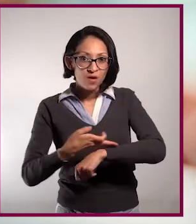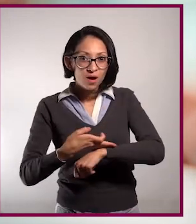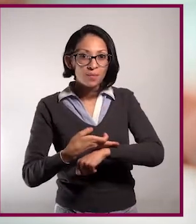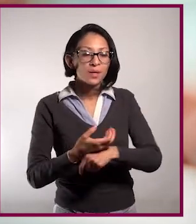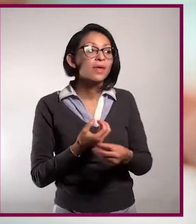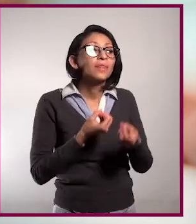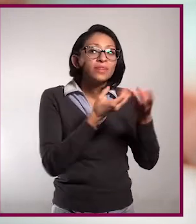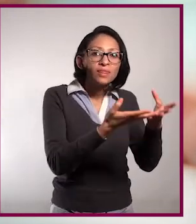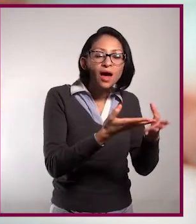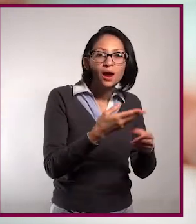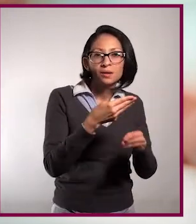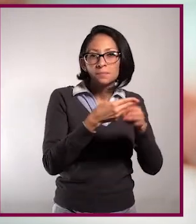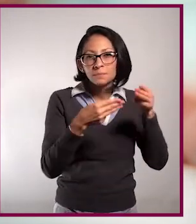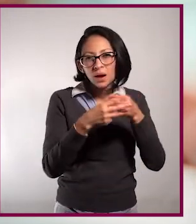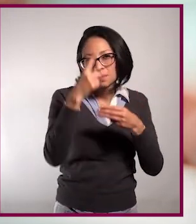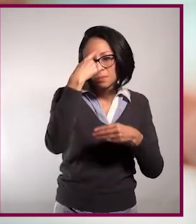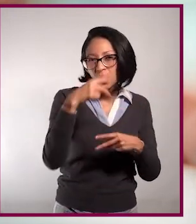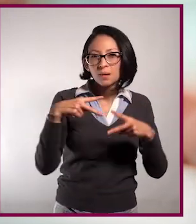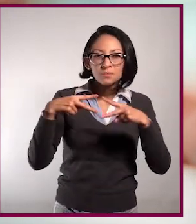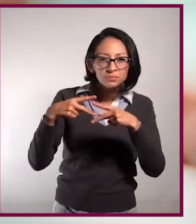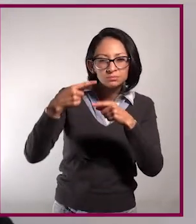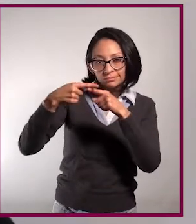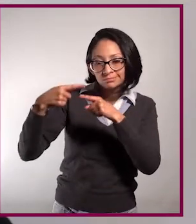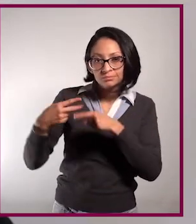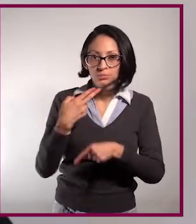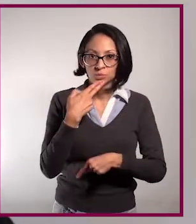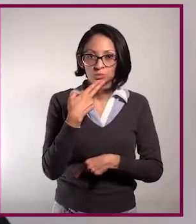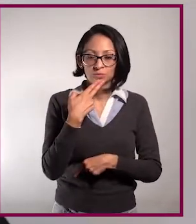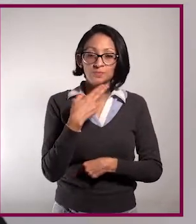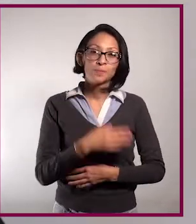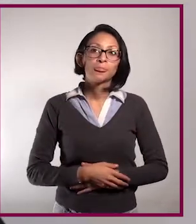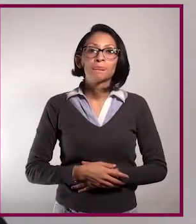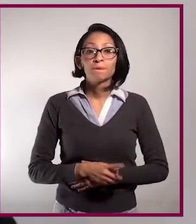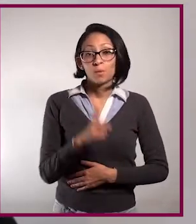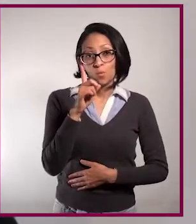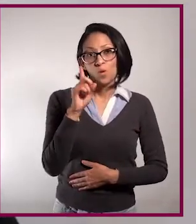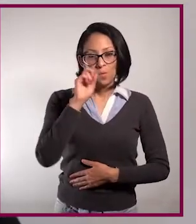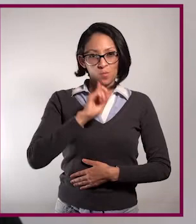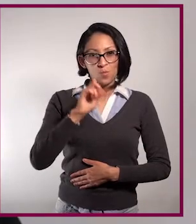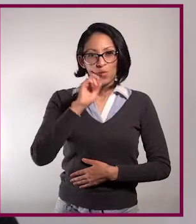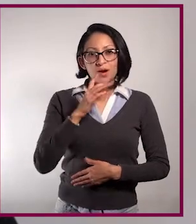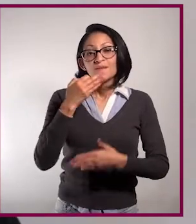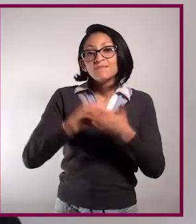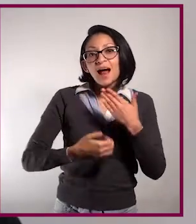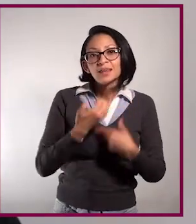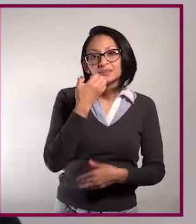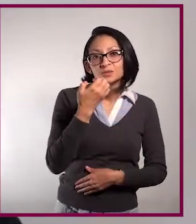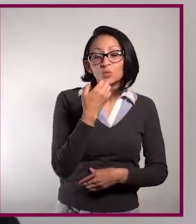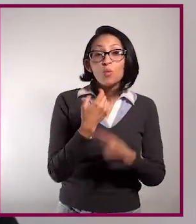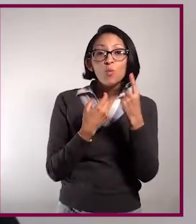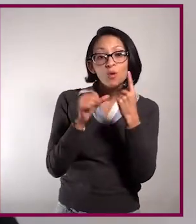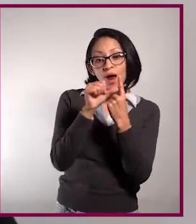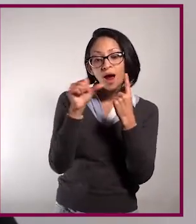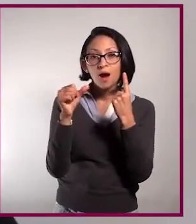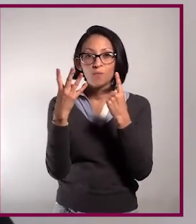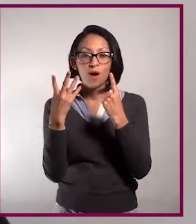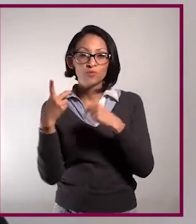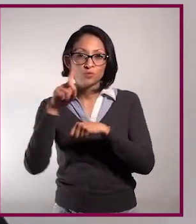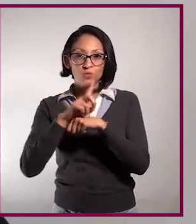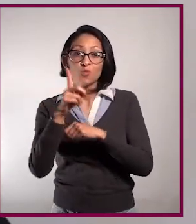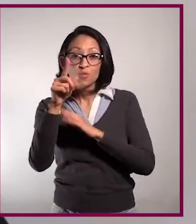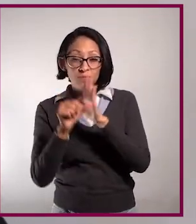para proporcionarles artículos para la gestión menstrual. Una niña falta a la escuela de 1 a 4 días cada mes